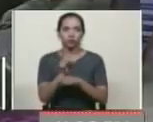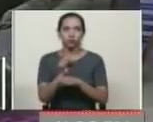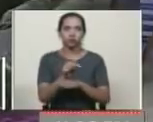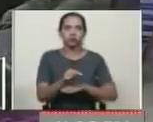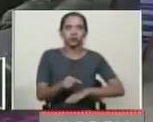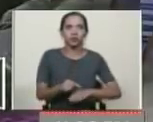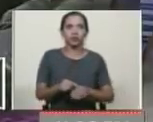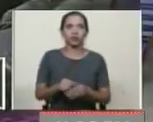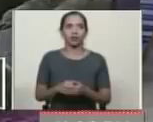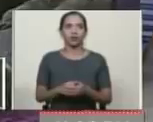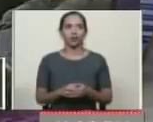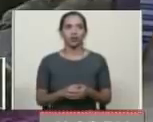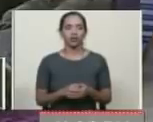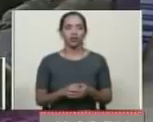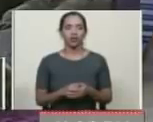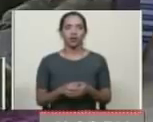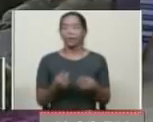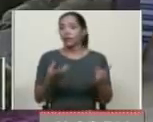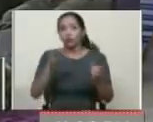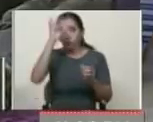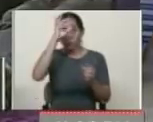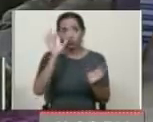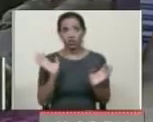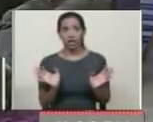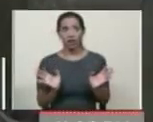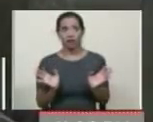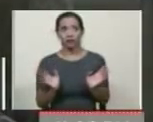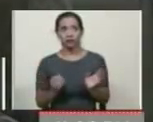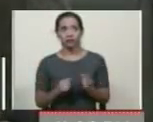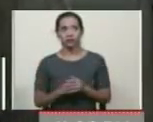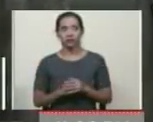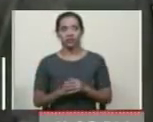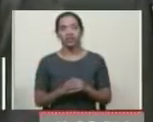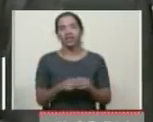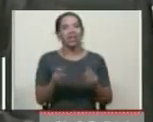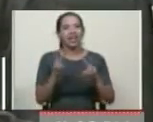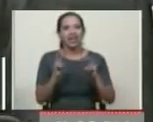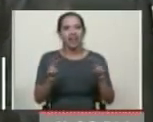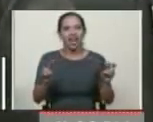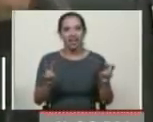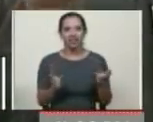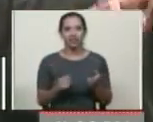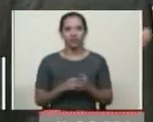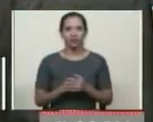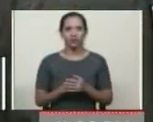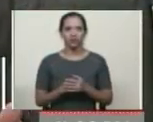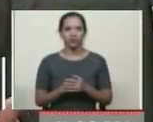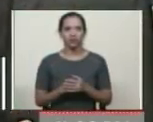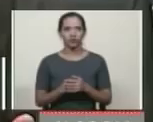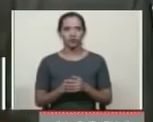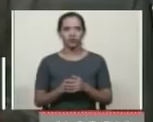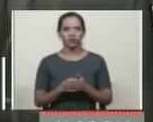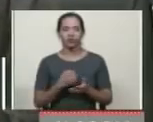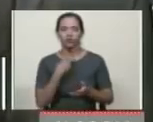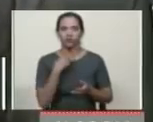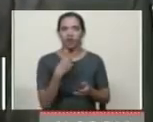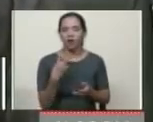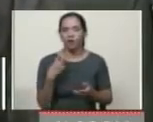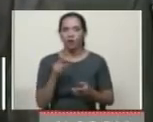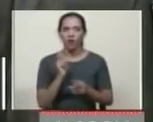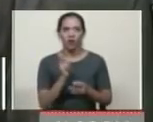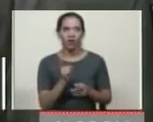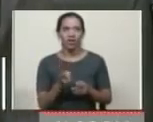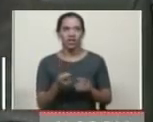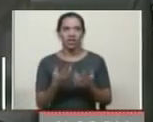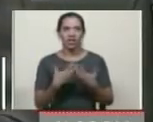una amenaza Anonymous. Pero uno no sabe quién es Anonymous, y de repente es un gordito allí que está detrás de las redes con un suéter y colocando una voz de Loquendo, que es la máquina esa que